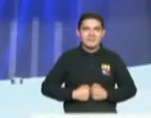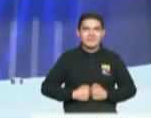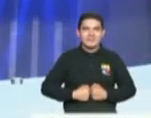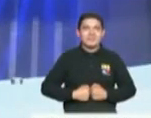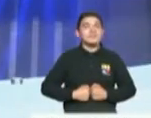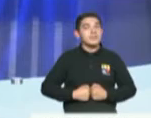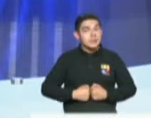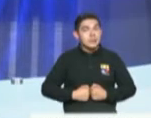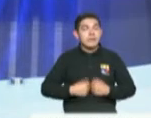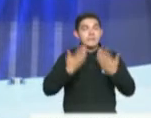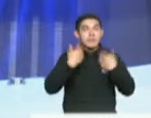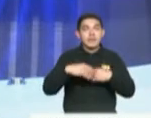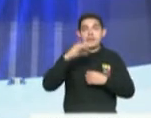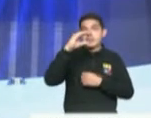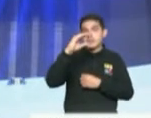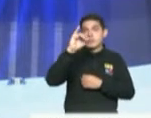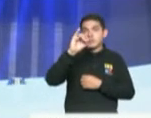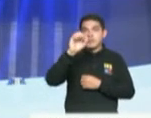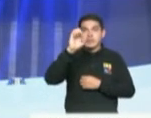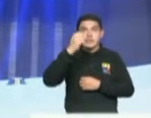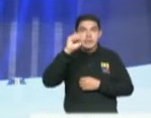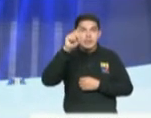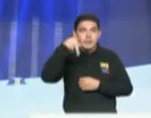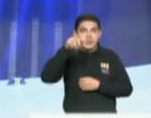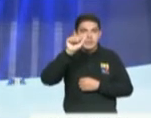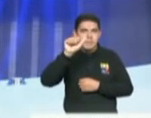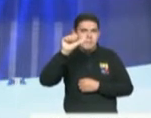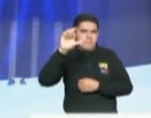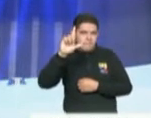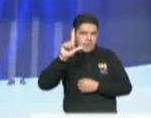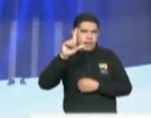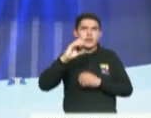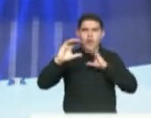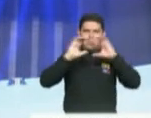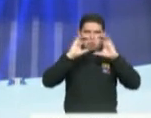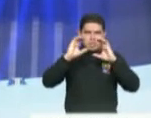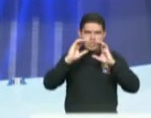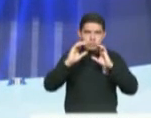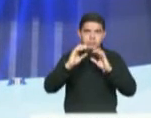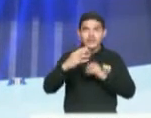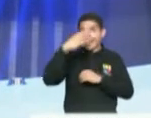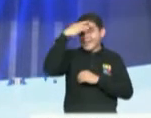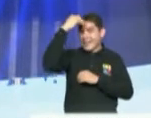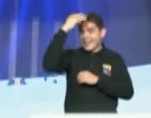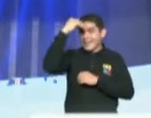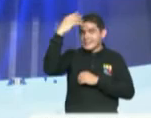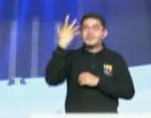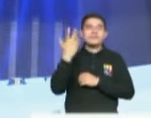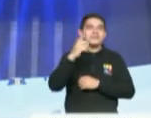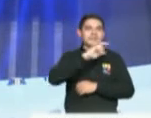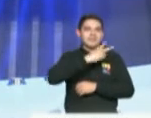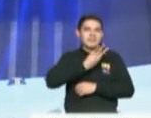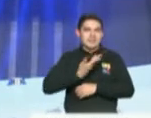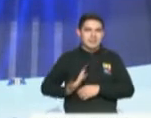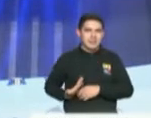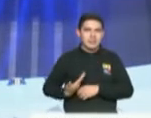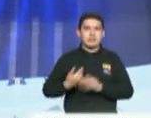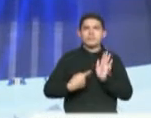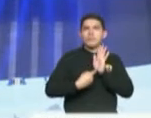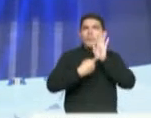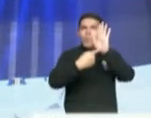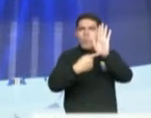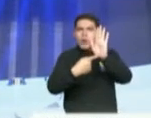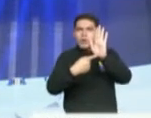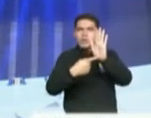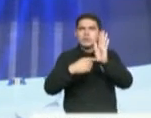en ciespal el vicepresidente de la república jorge y glass presentó la agenda nacional de energía 2016 2040 la misma